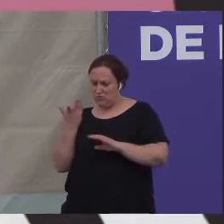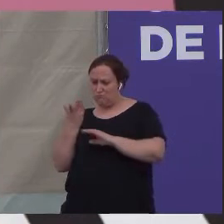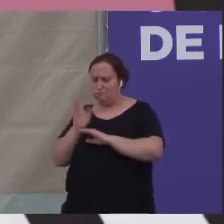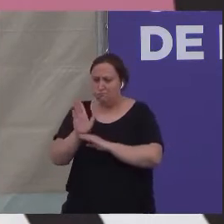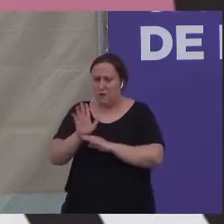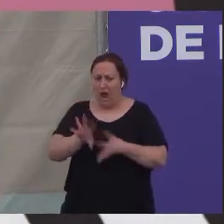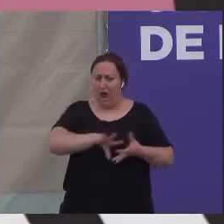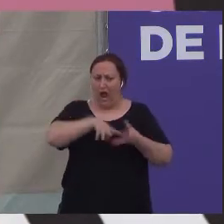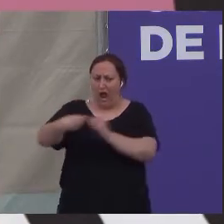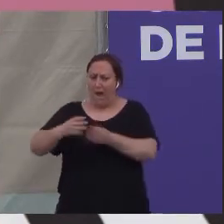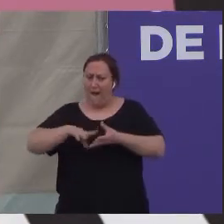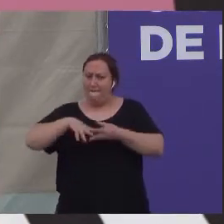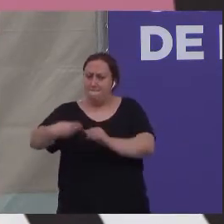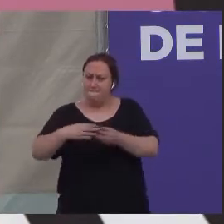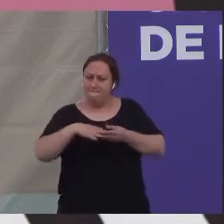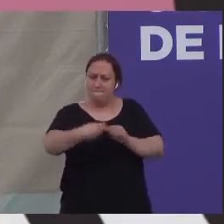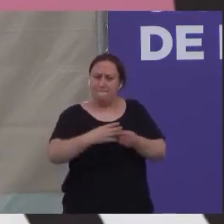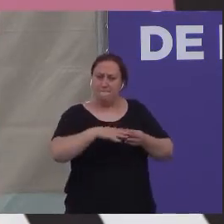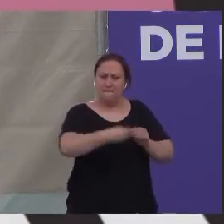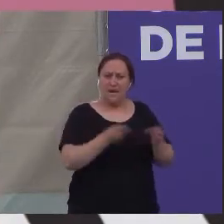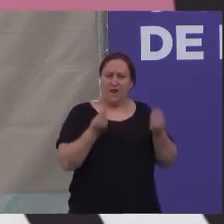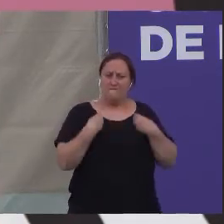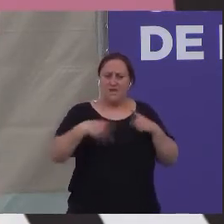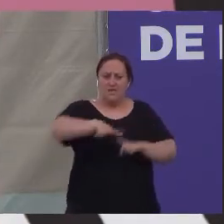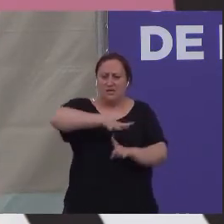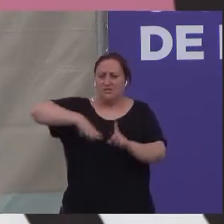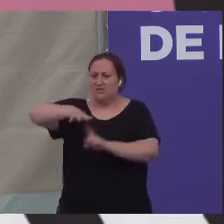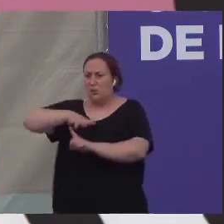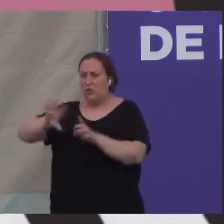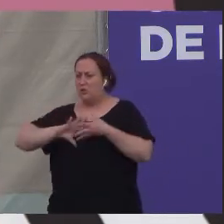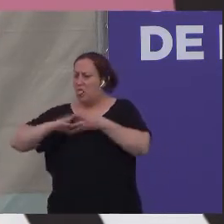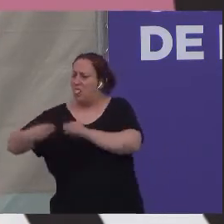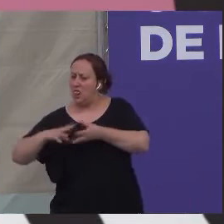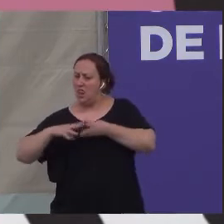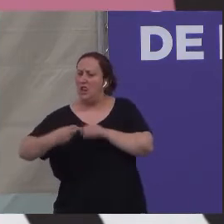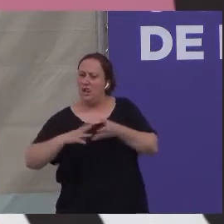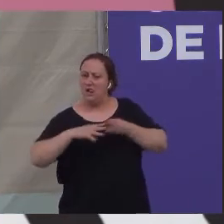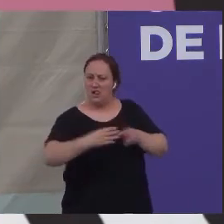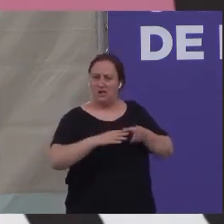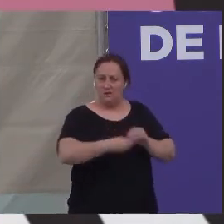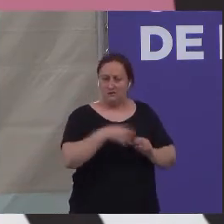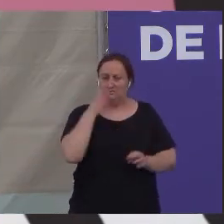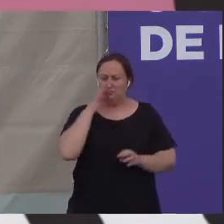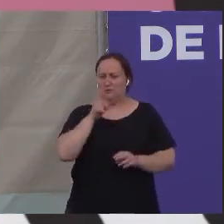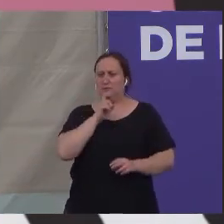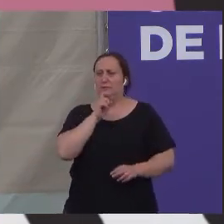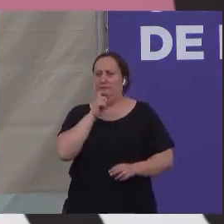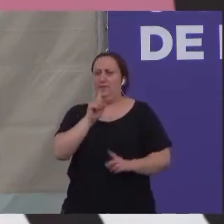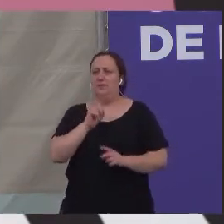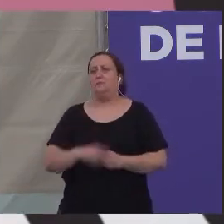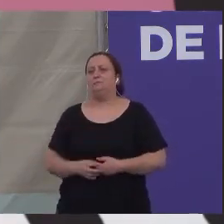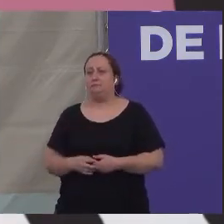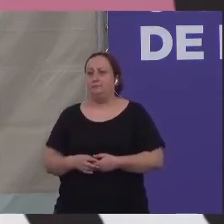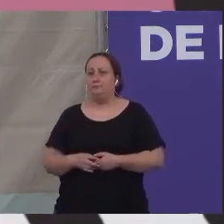aplicarlo en todas los momentos de nuestra vida, en todos, y es bastante complicado.